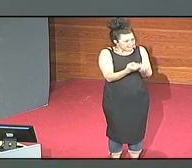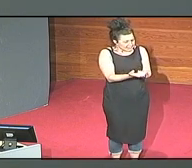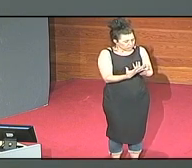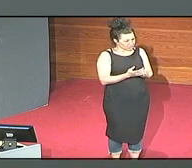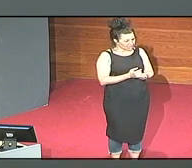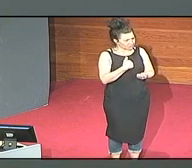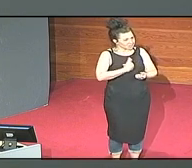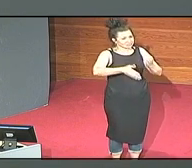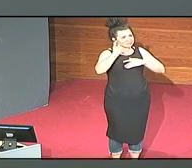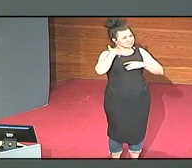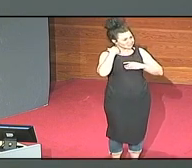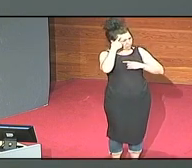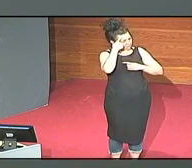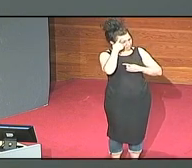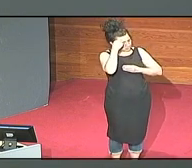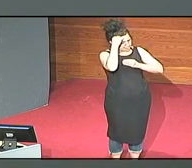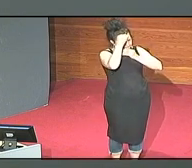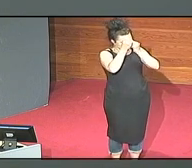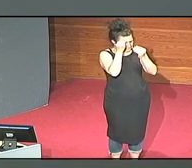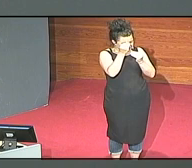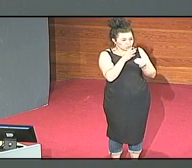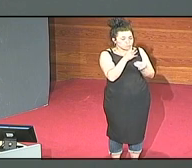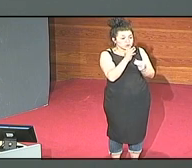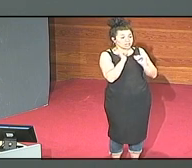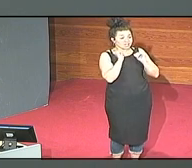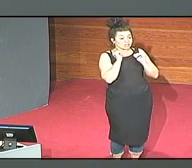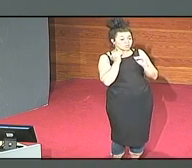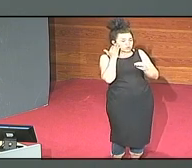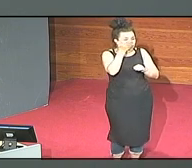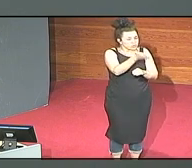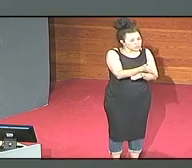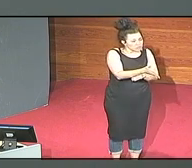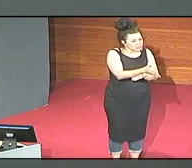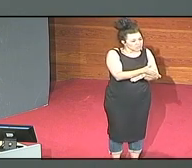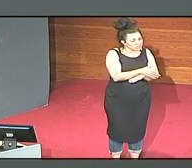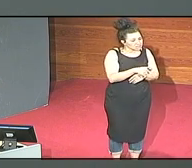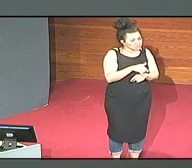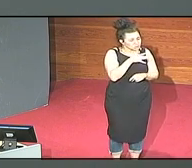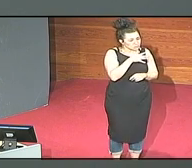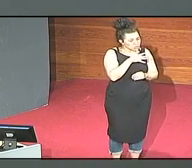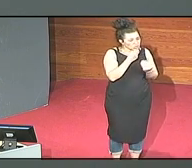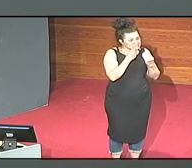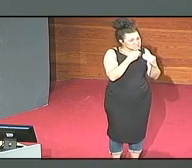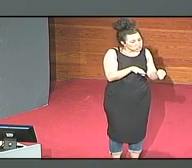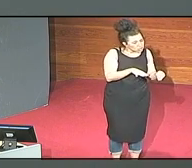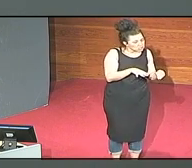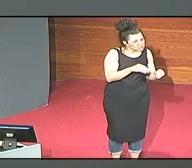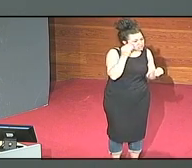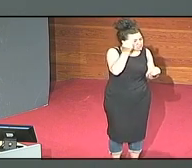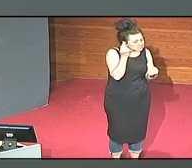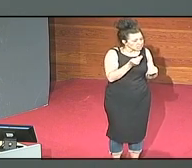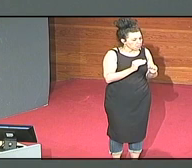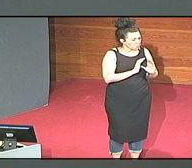porque yo había otra decía al principio yo había ido a hacer unas historias en las que creía que me iba a encontrar un pueblo pues